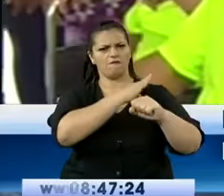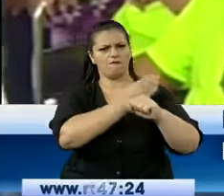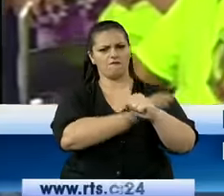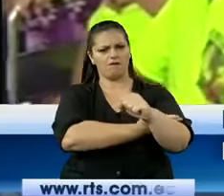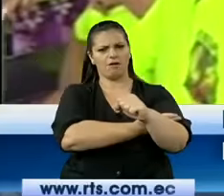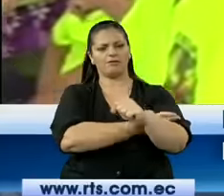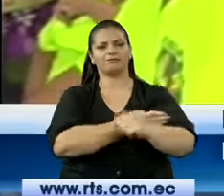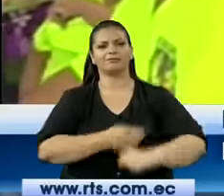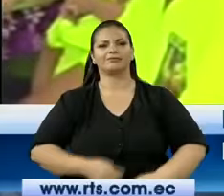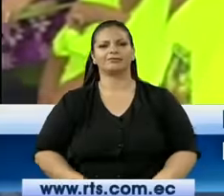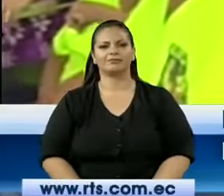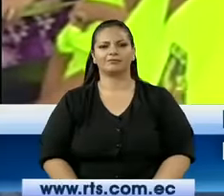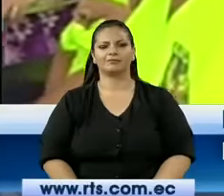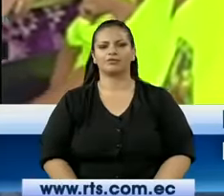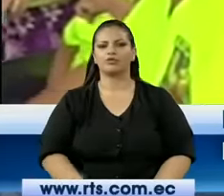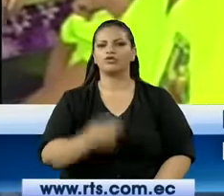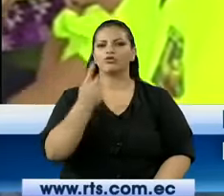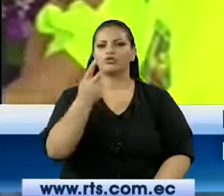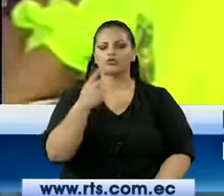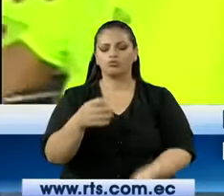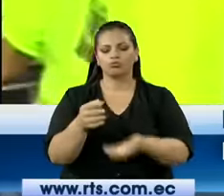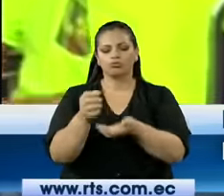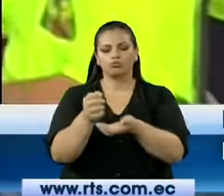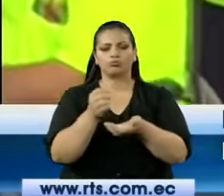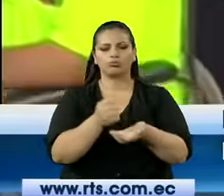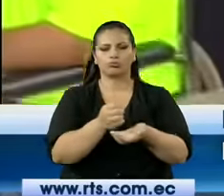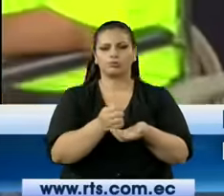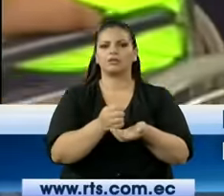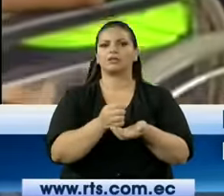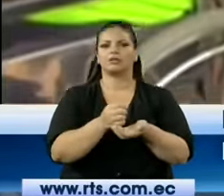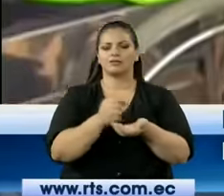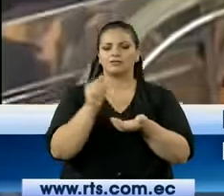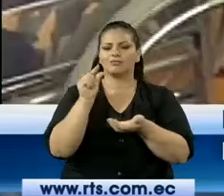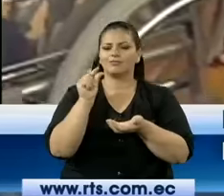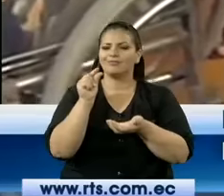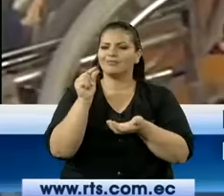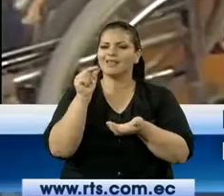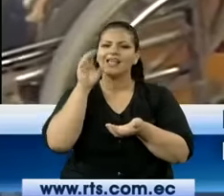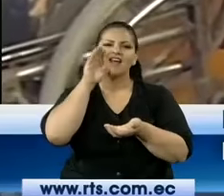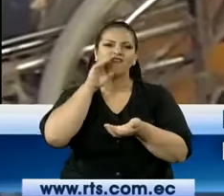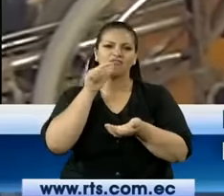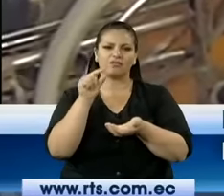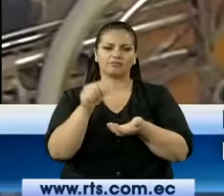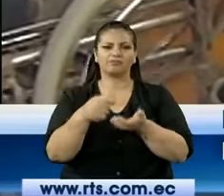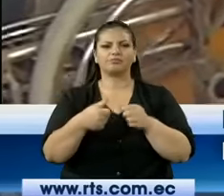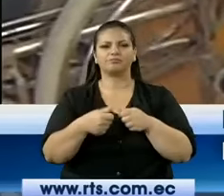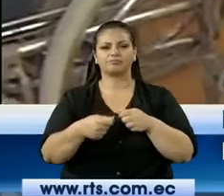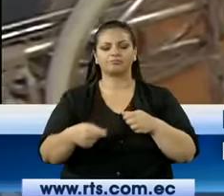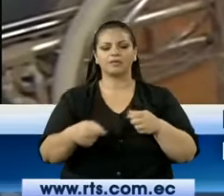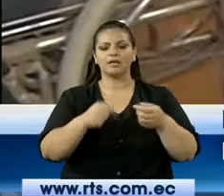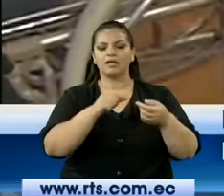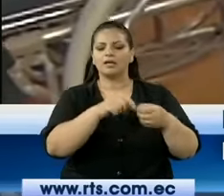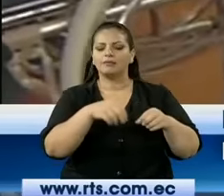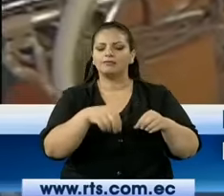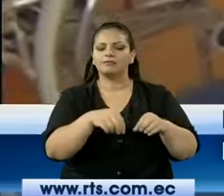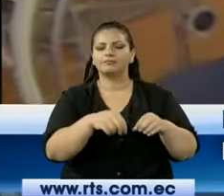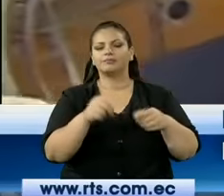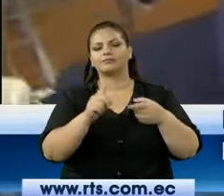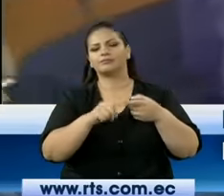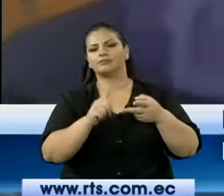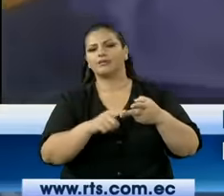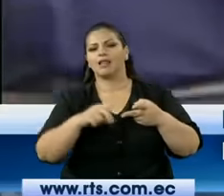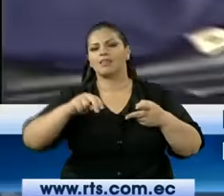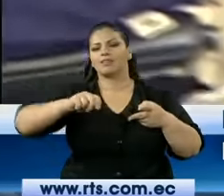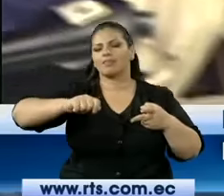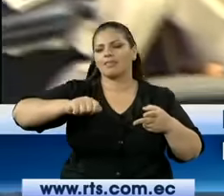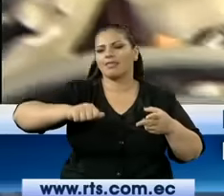2 tazas de lenteja, limones, un poco de cilantro, de ajo, cebolla colorada, un poco